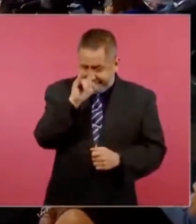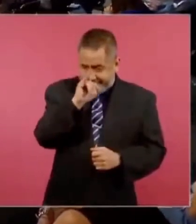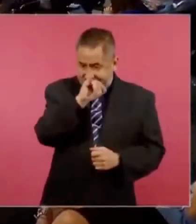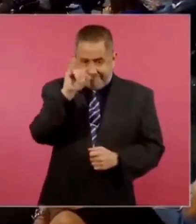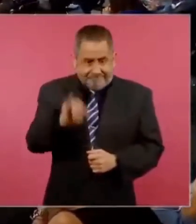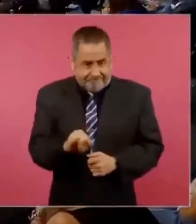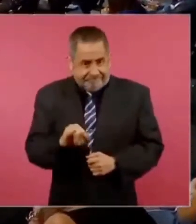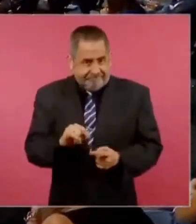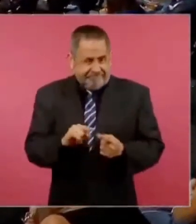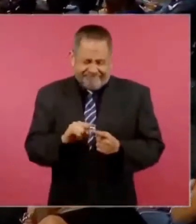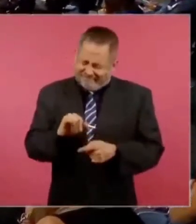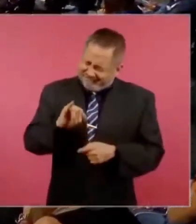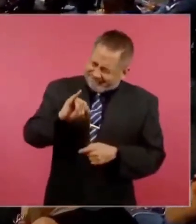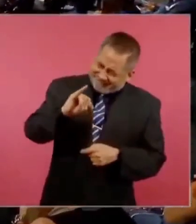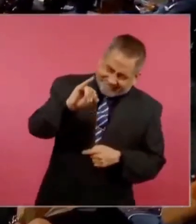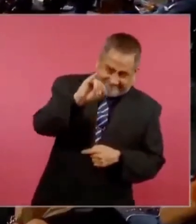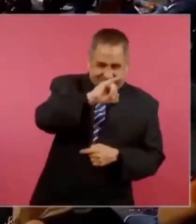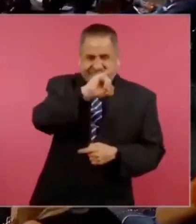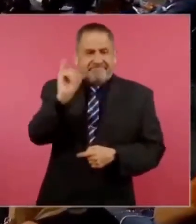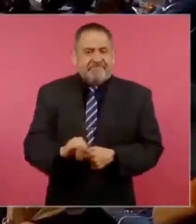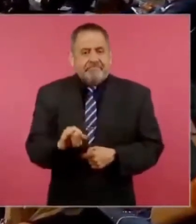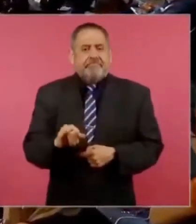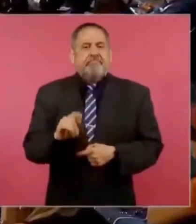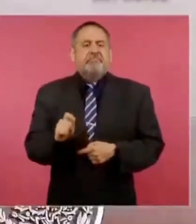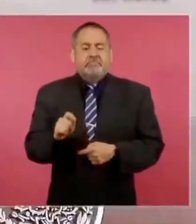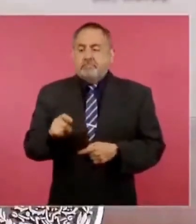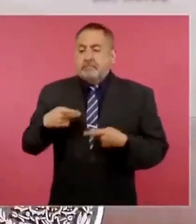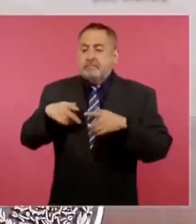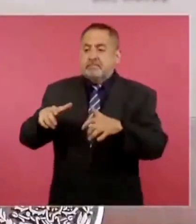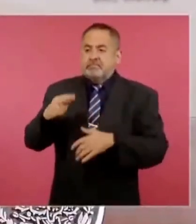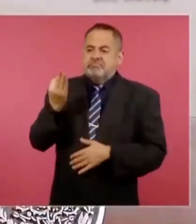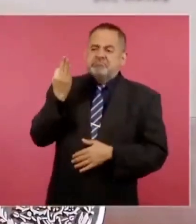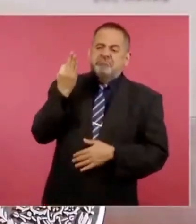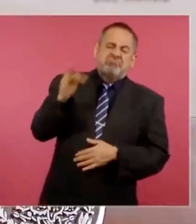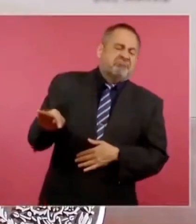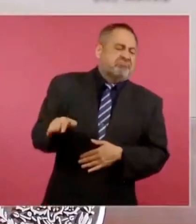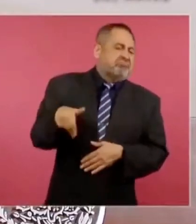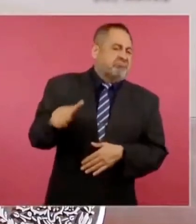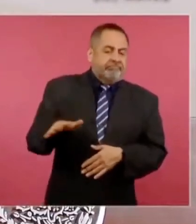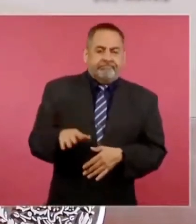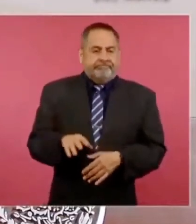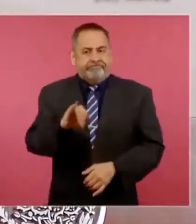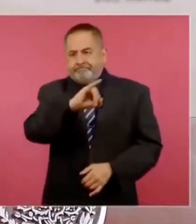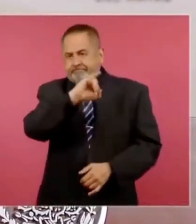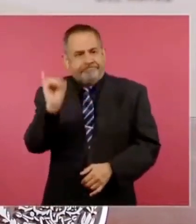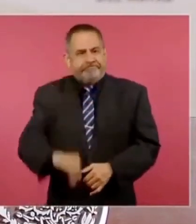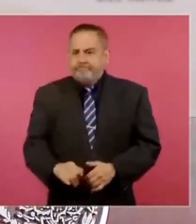de los jamases debemos traicionar al pueblo.